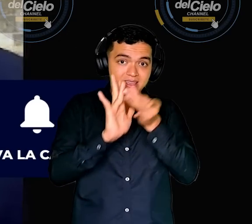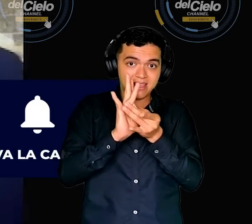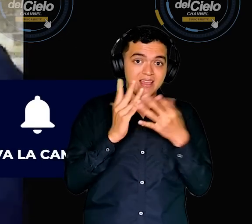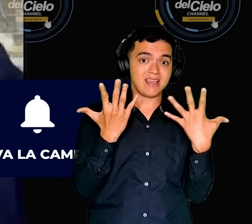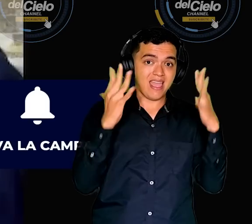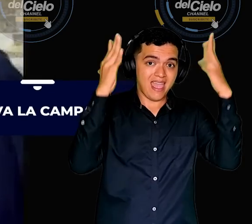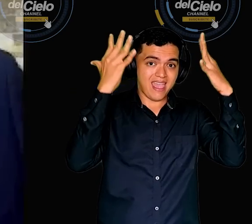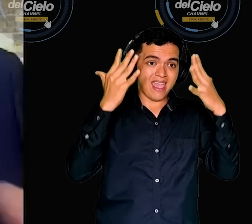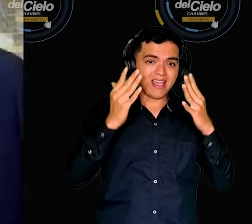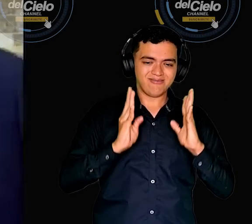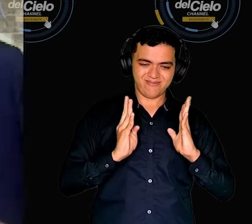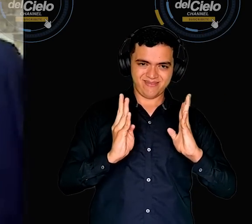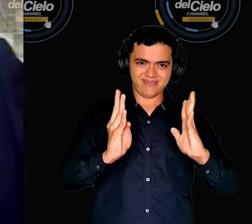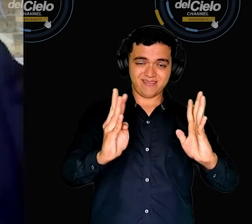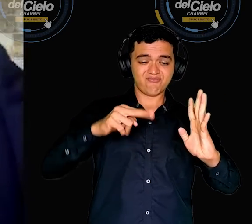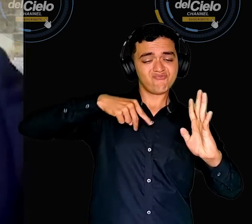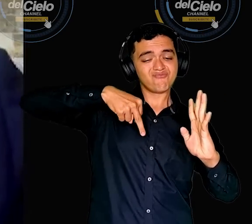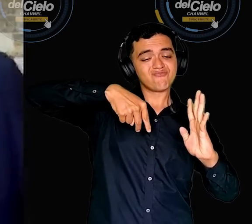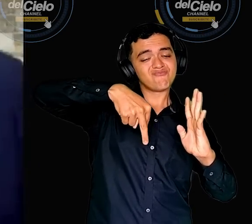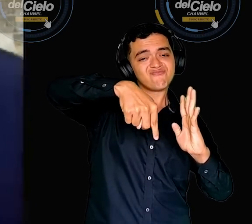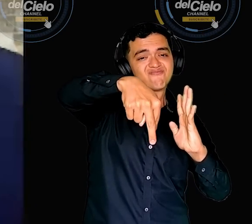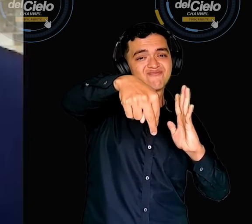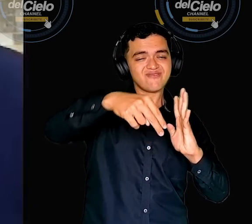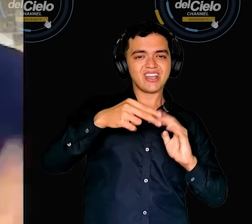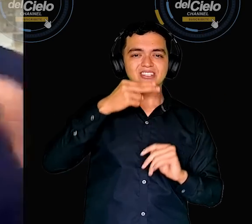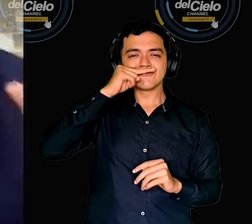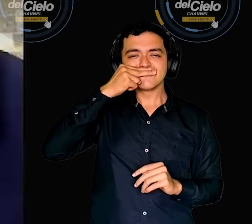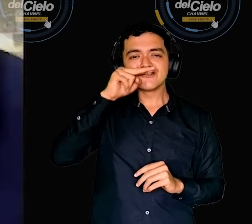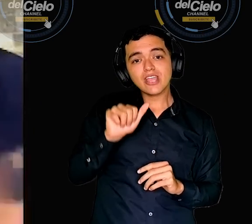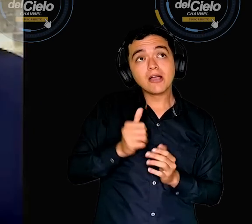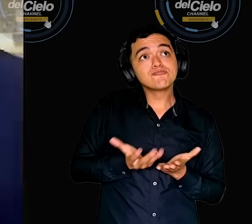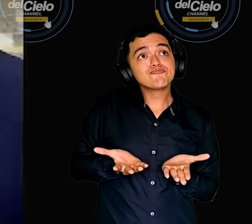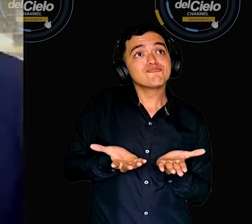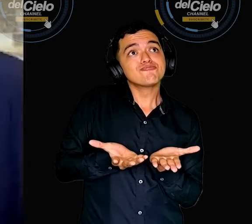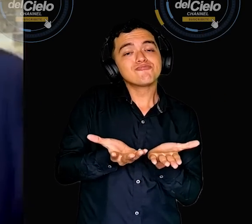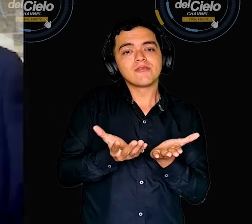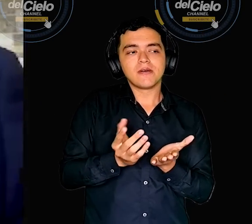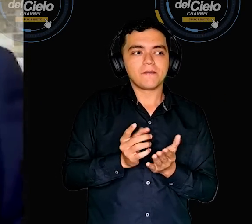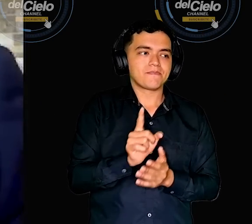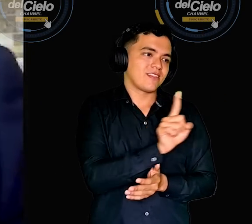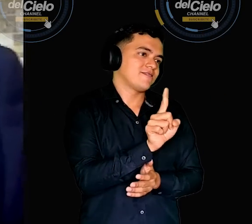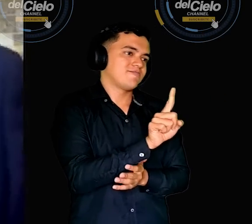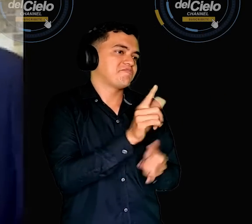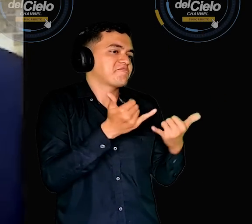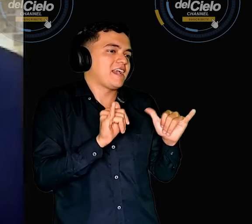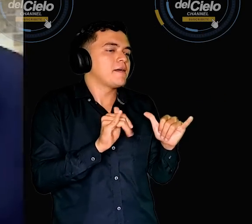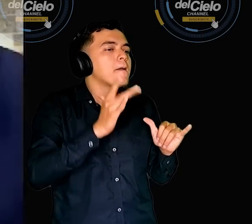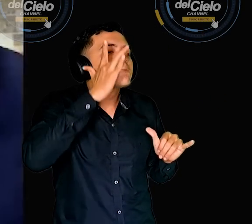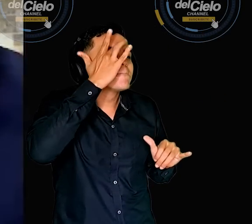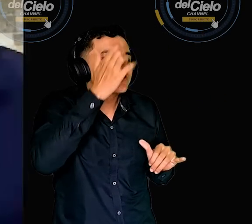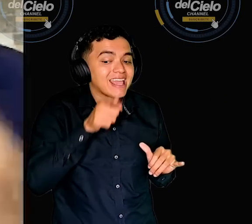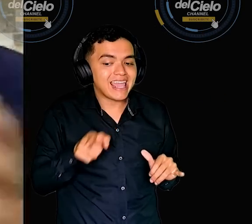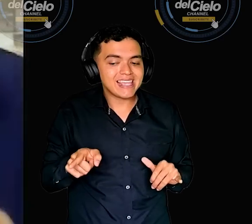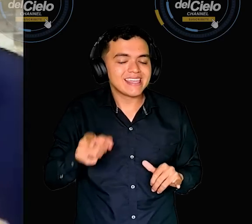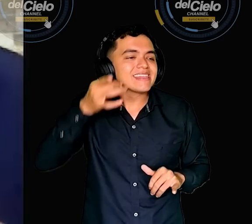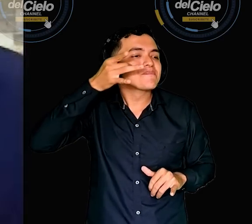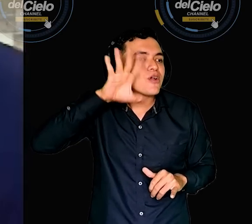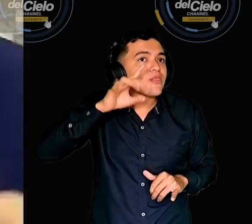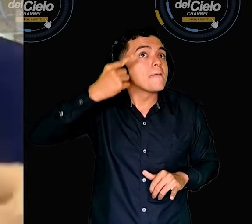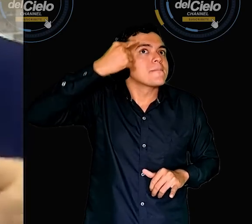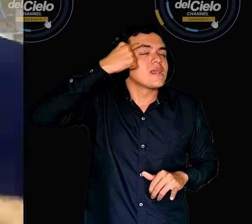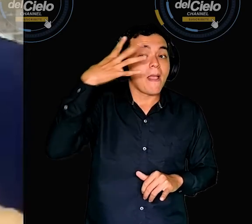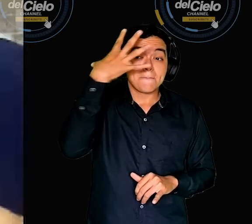digo porque en mi propia familia, unas personas le parecía que mi niña, la última, era espectacular,